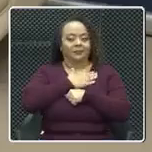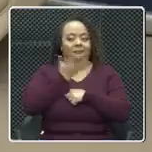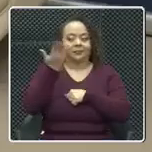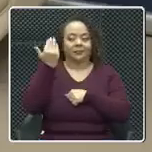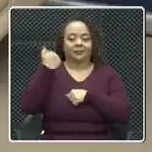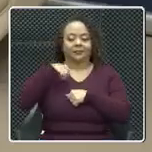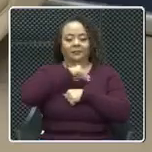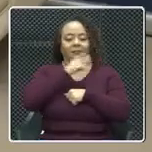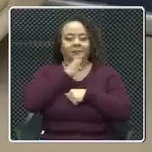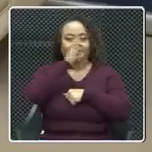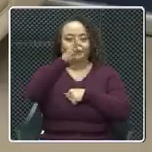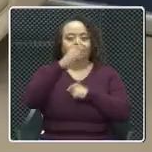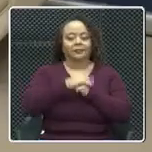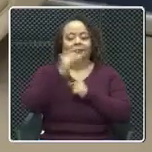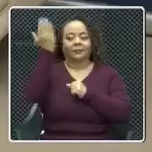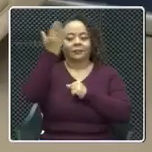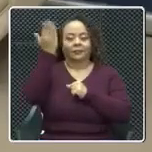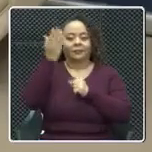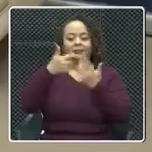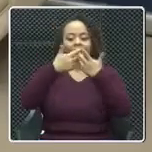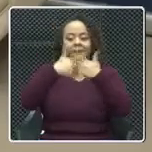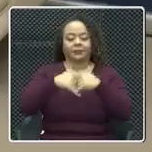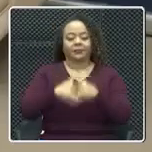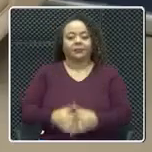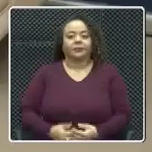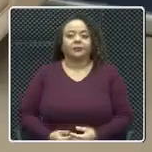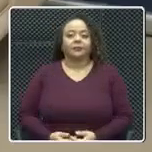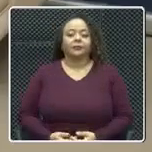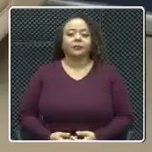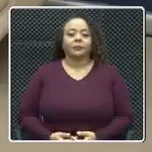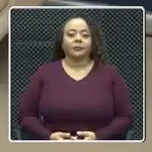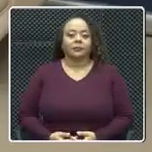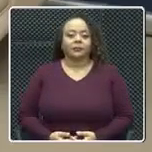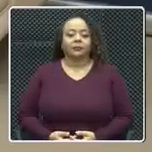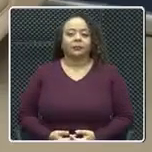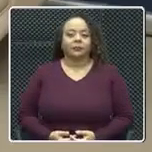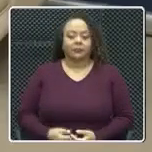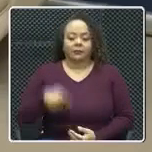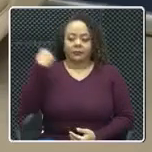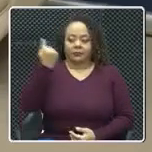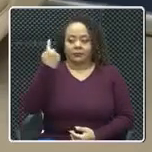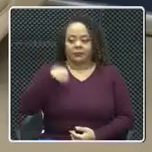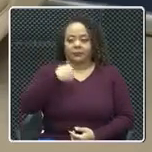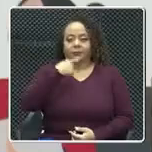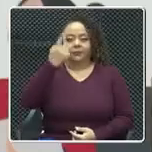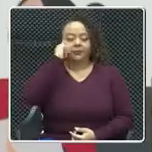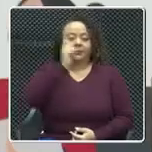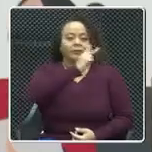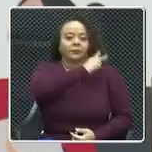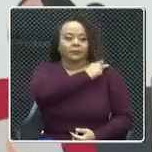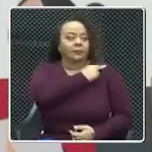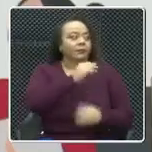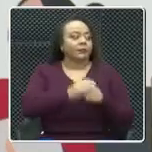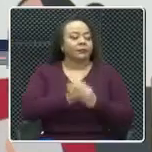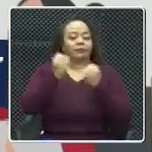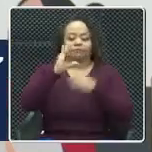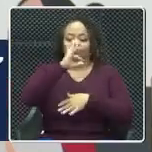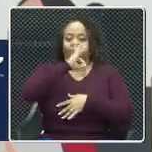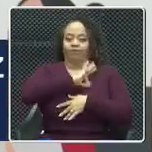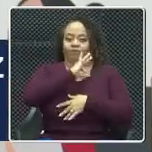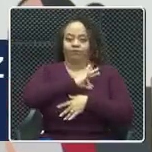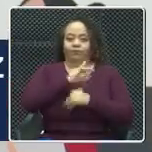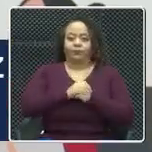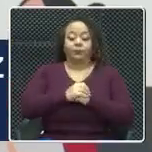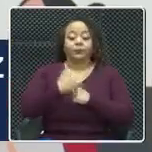cuando vamos a dar charlas a las empresas, ¿verdad? Siempre he dicho que para el patrono es sumamente beneficioso